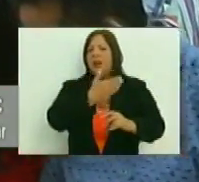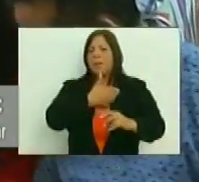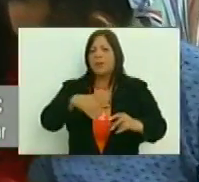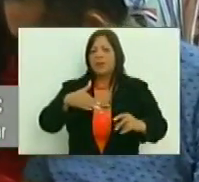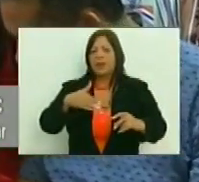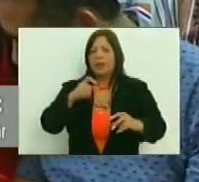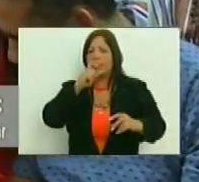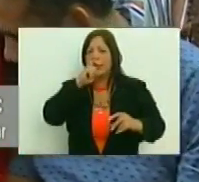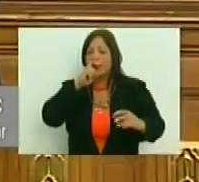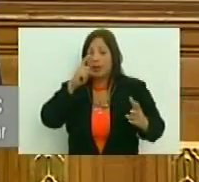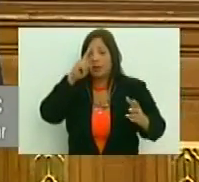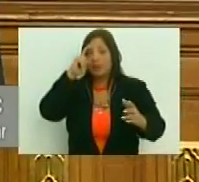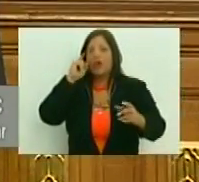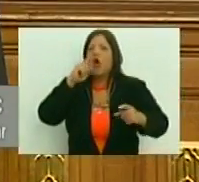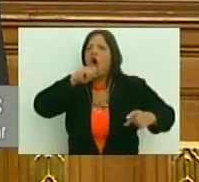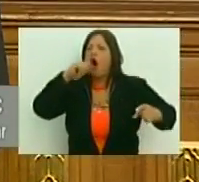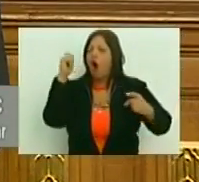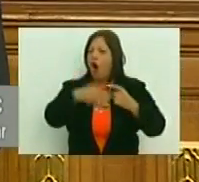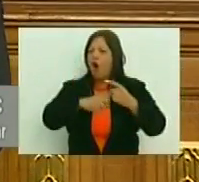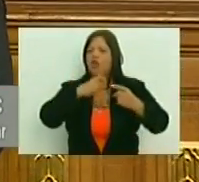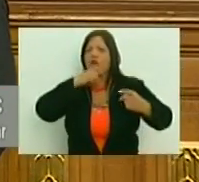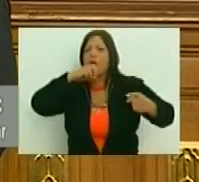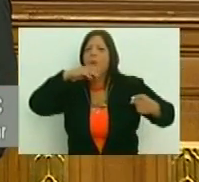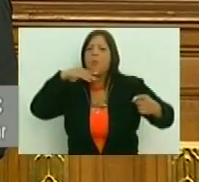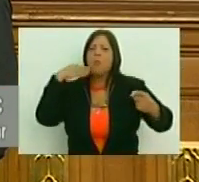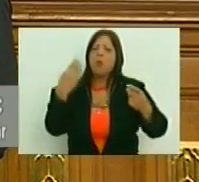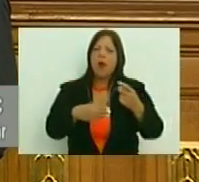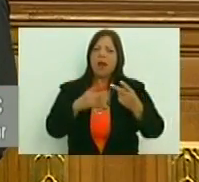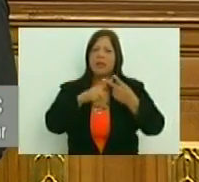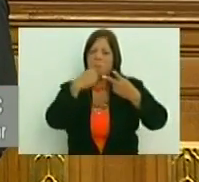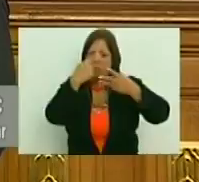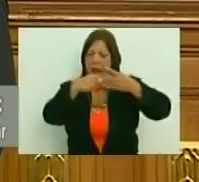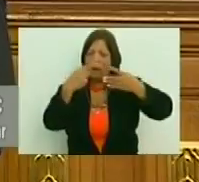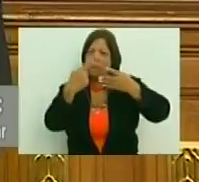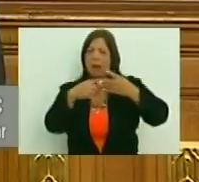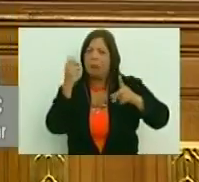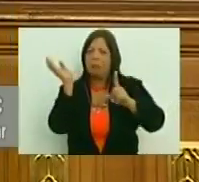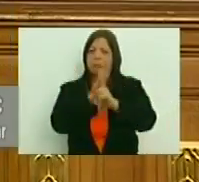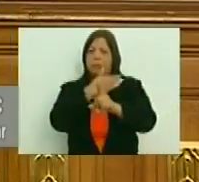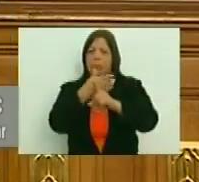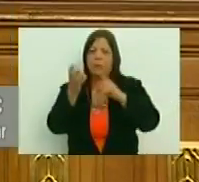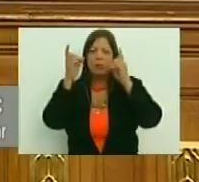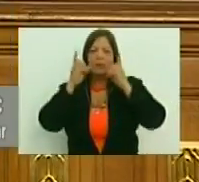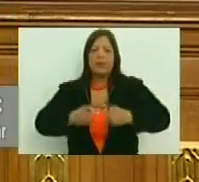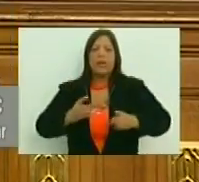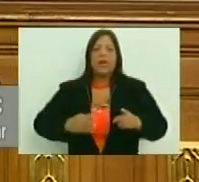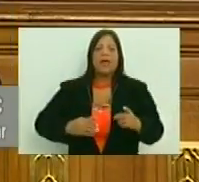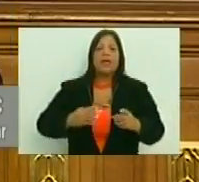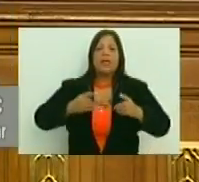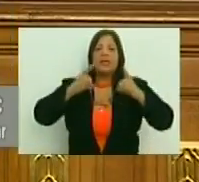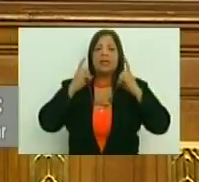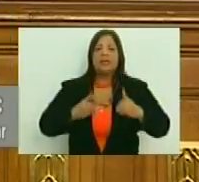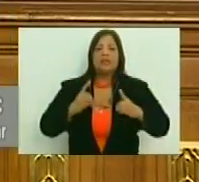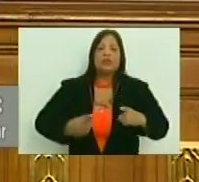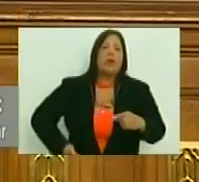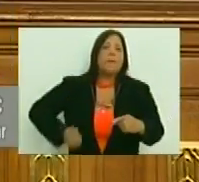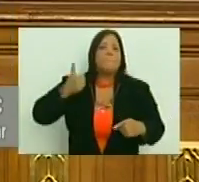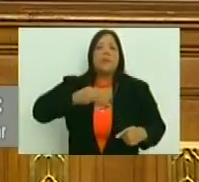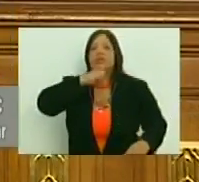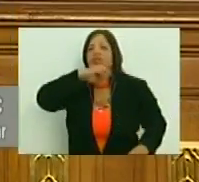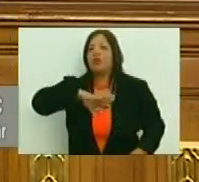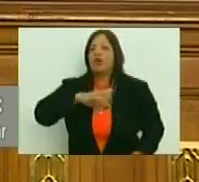a toda la escalada de odio y de muerte que lo llevó a él a tomar una de las decisiones más